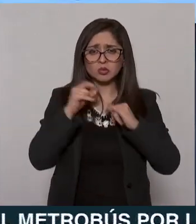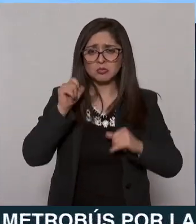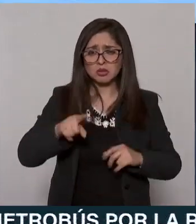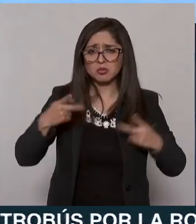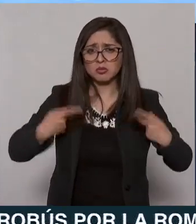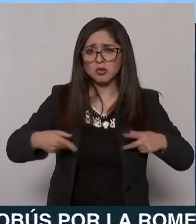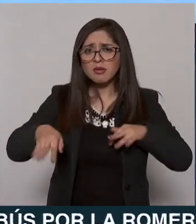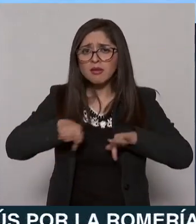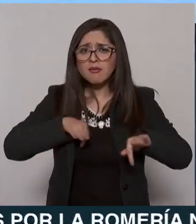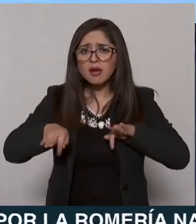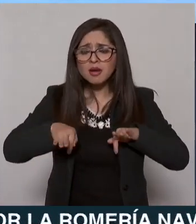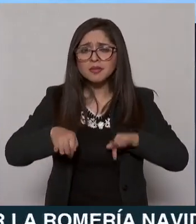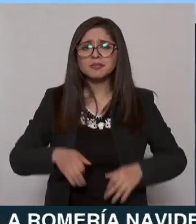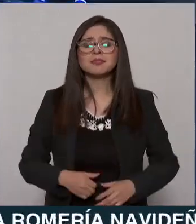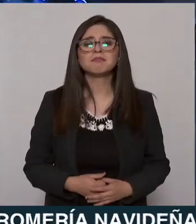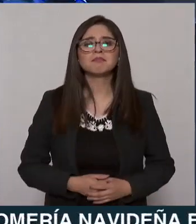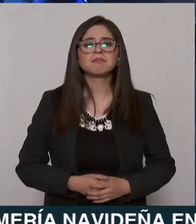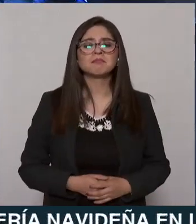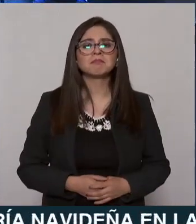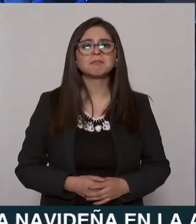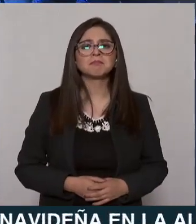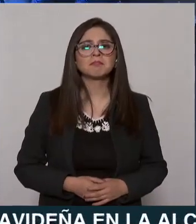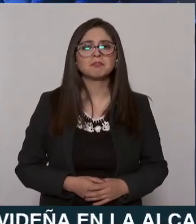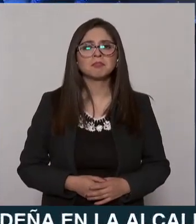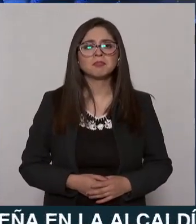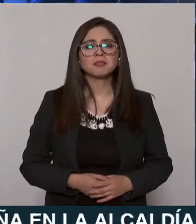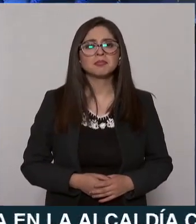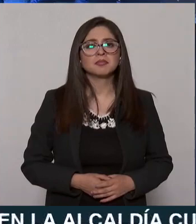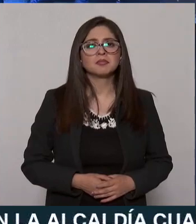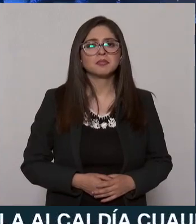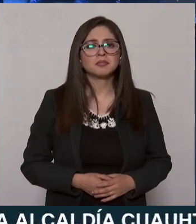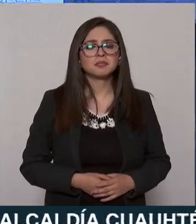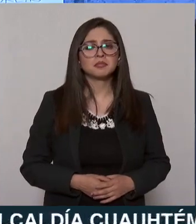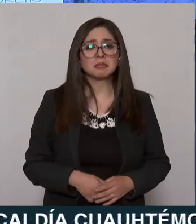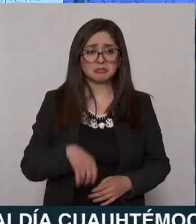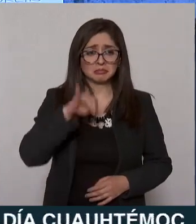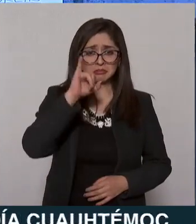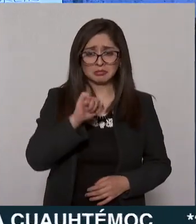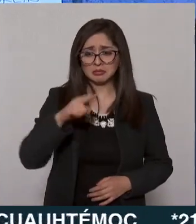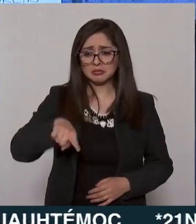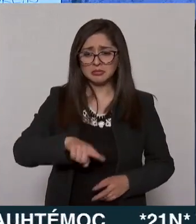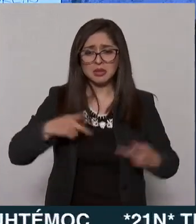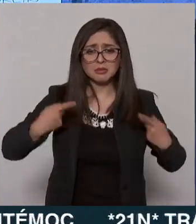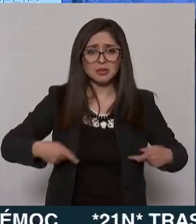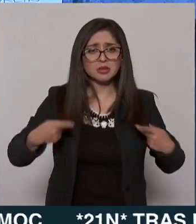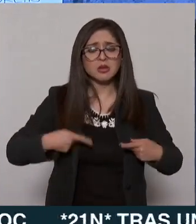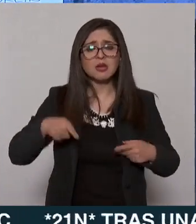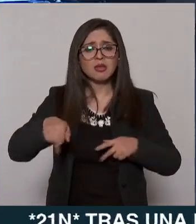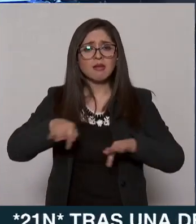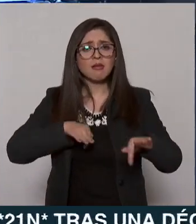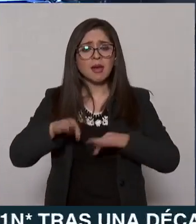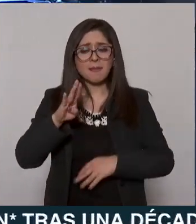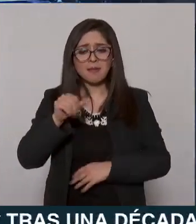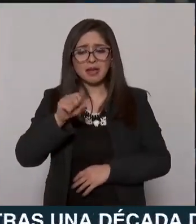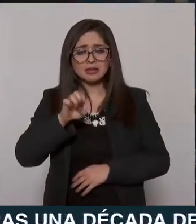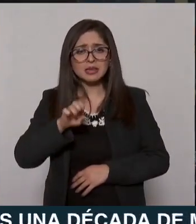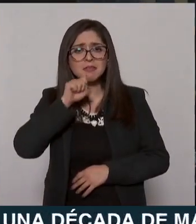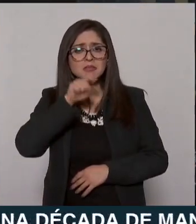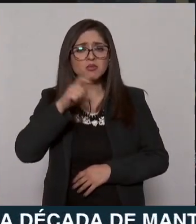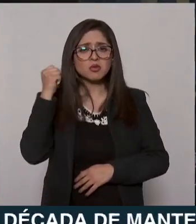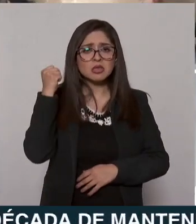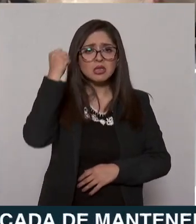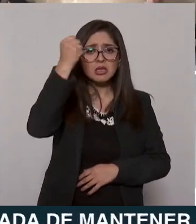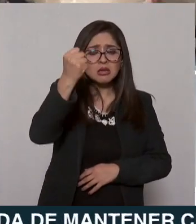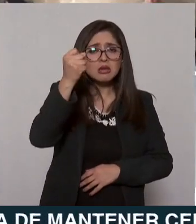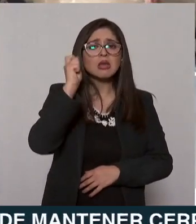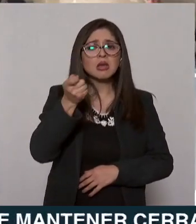trabajadores? Por supuesto que sí. Miren, para el personal de base, personal sindicalizado y para los mandos